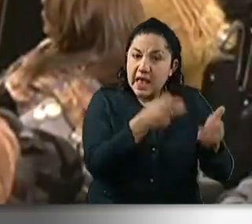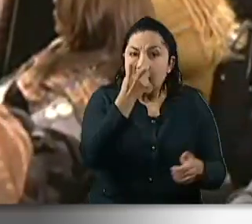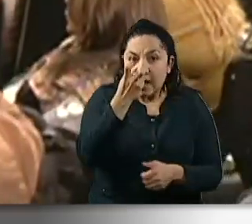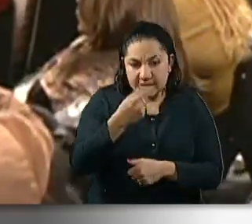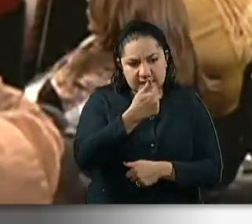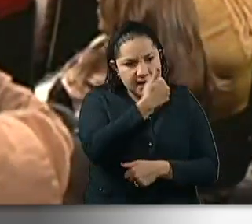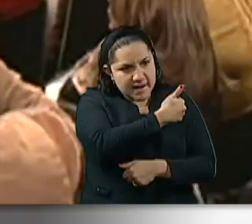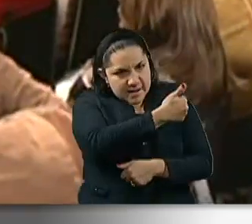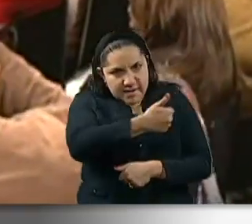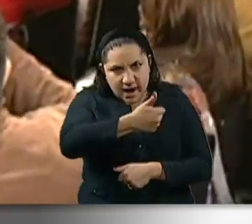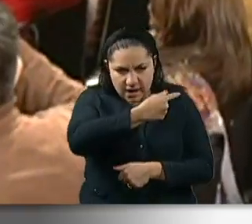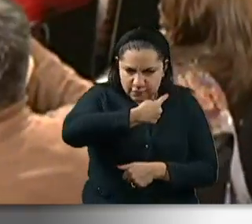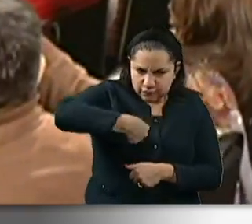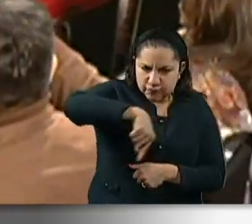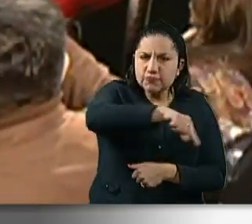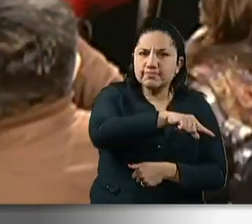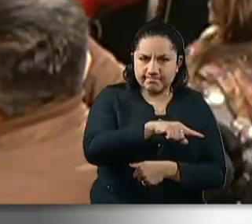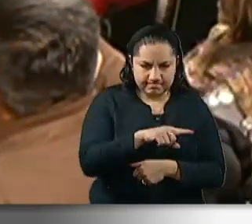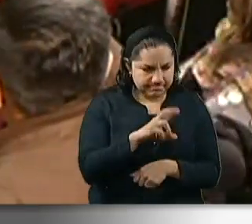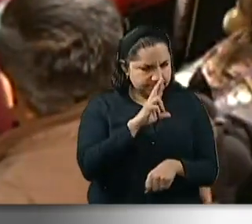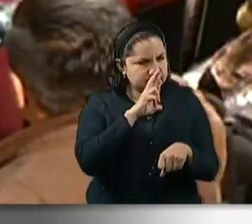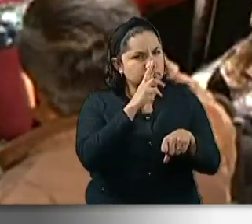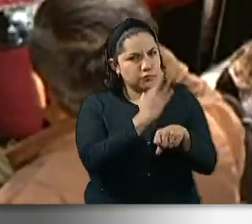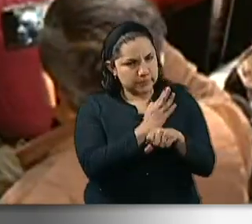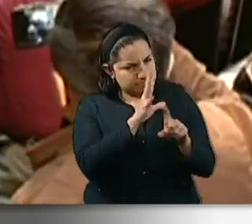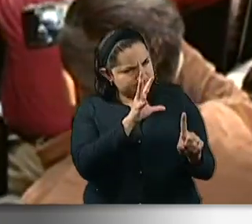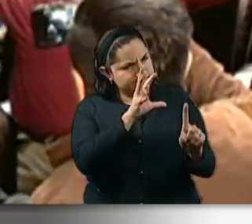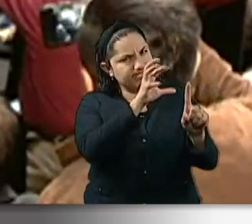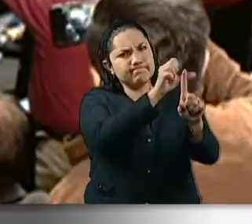lograr la autosuficiencia alimentaria